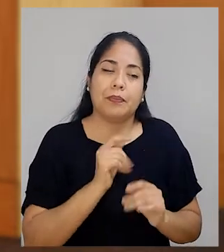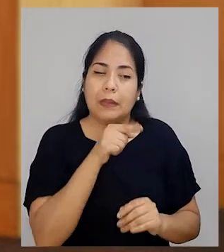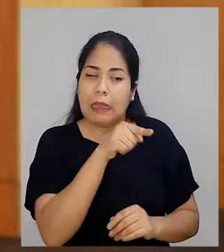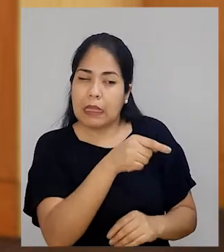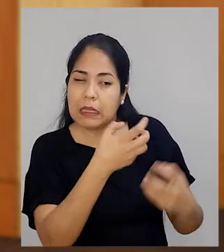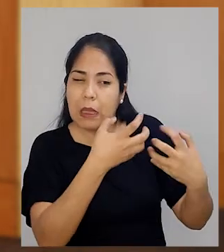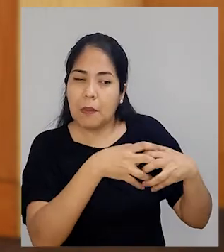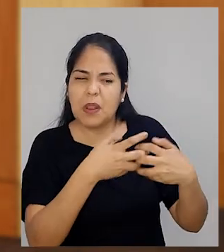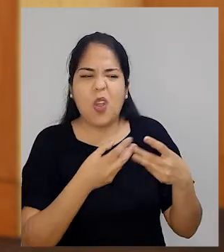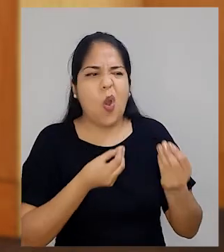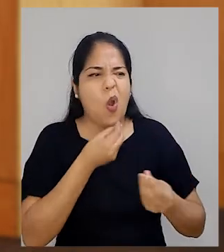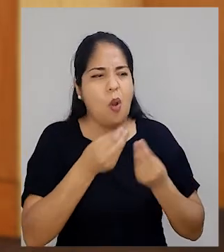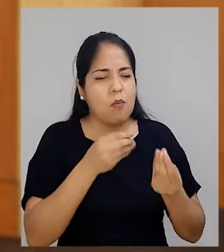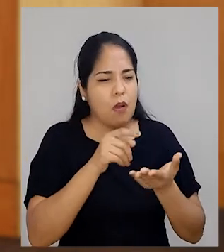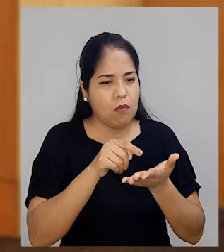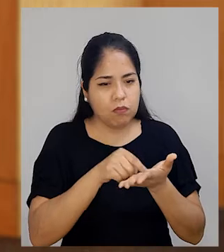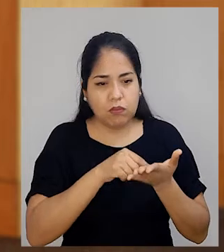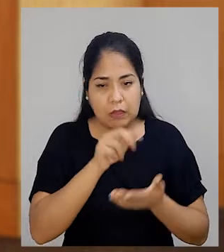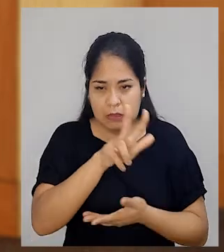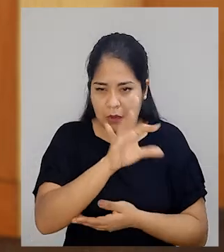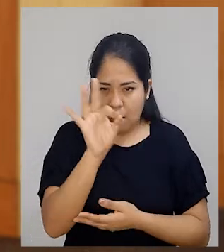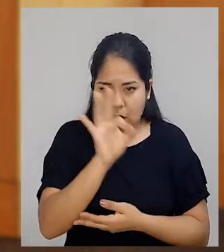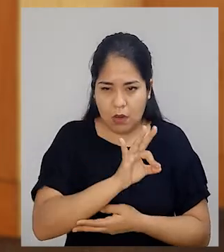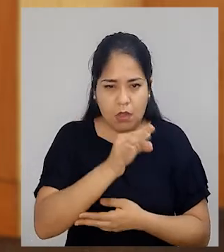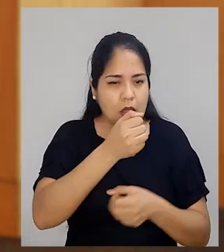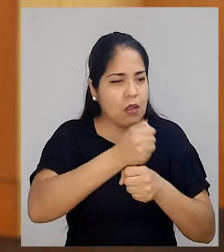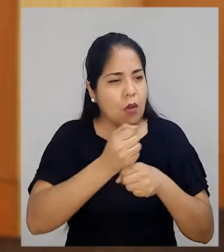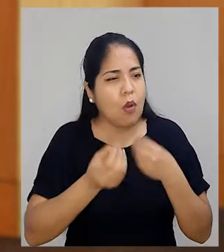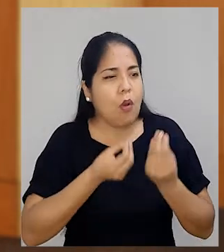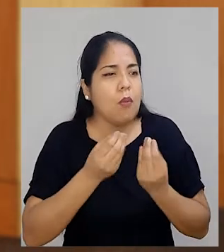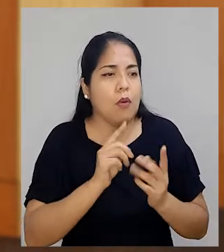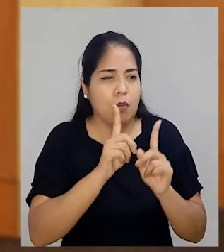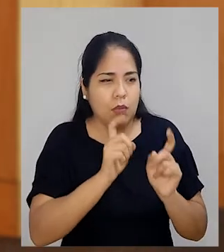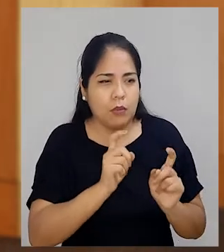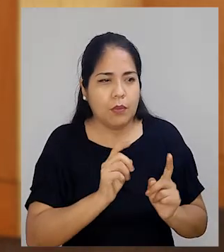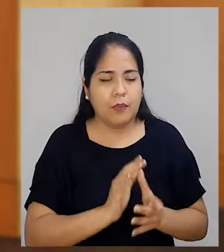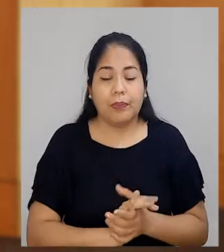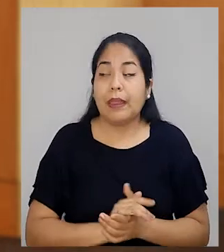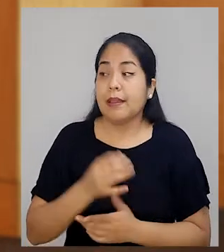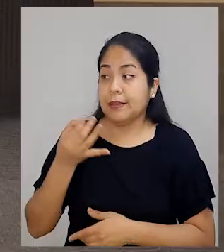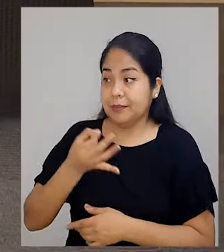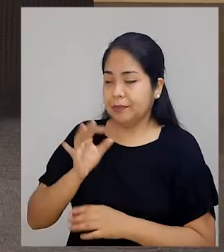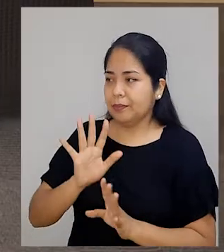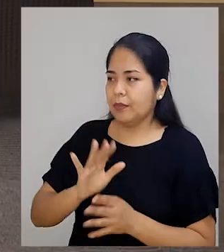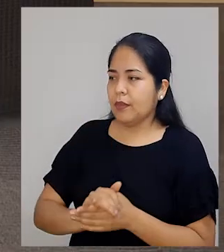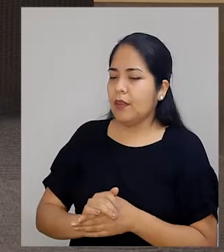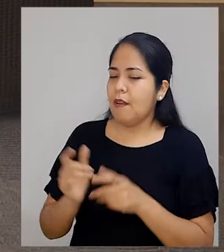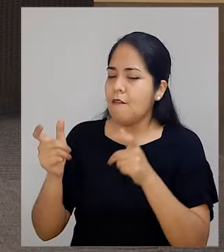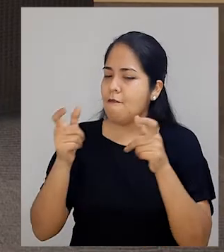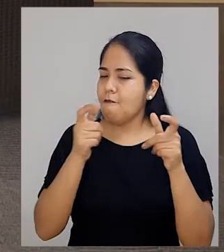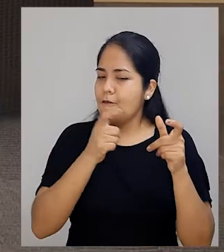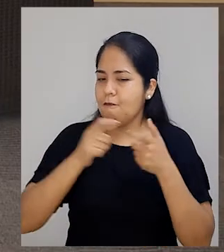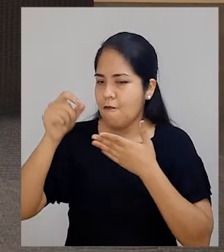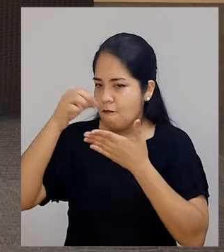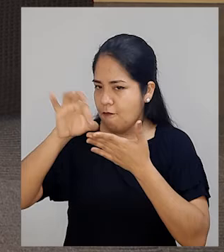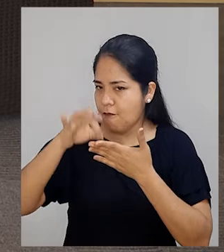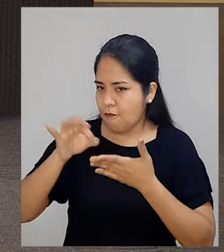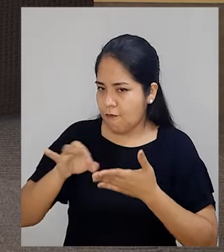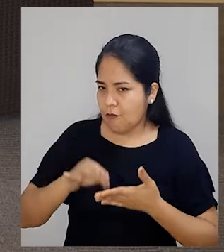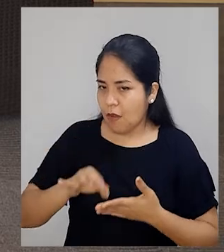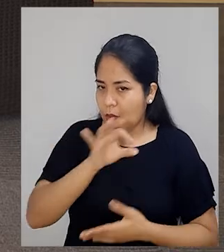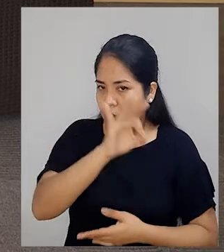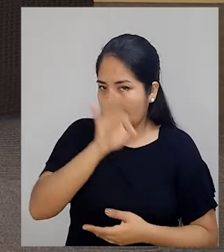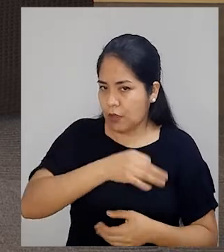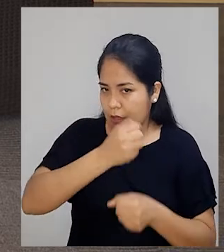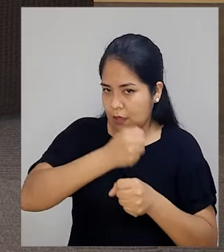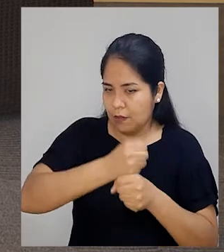Entonces, en esa empresa, ¿cómo poder cumplir el 3% de la cuota laboral? Correcto. La fiscalización